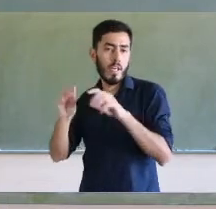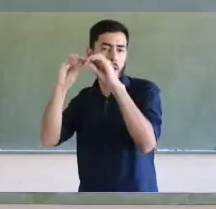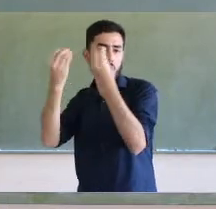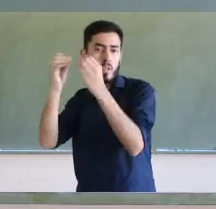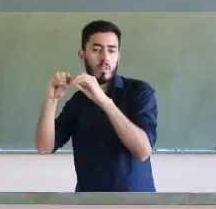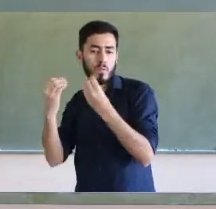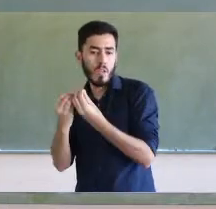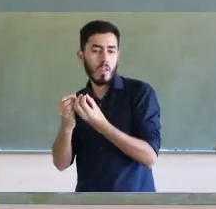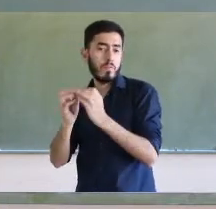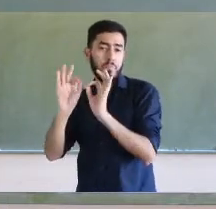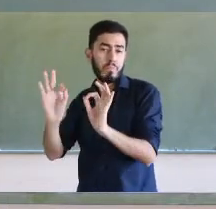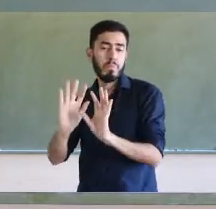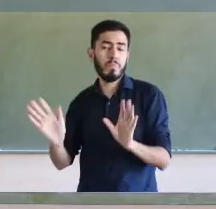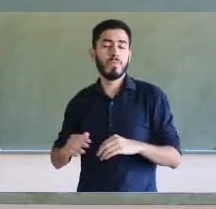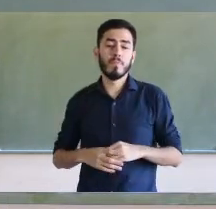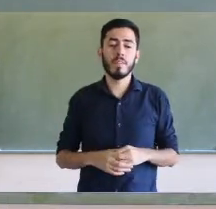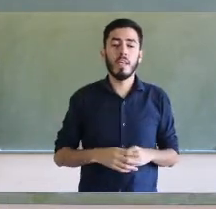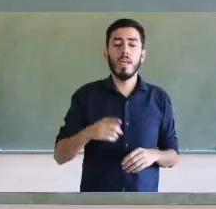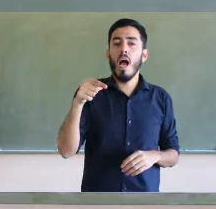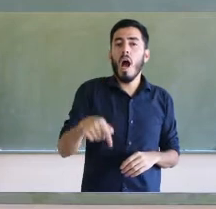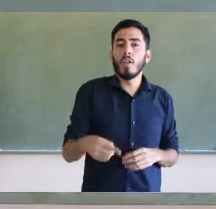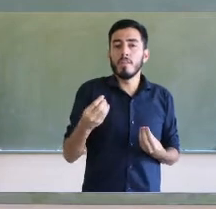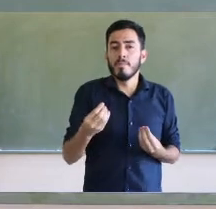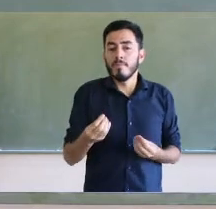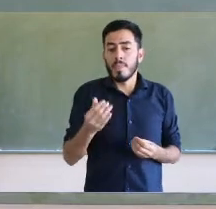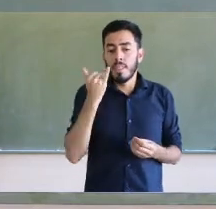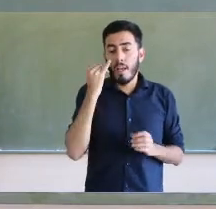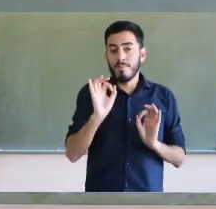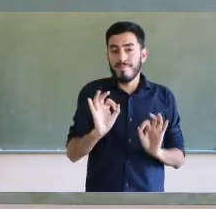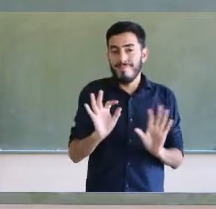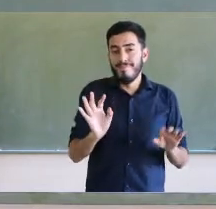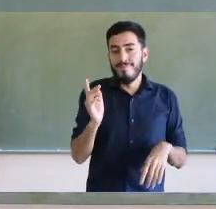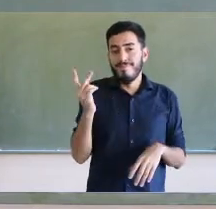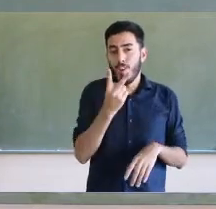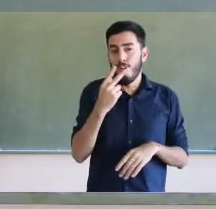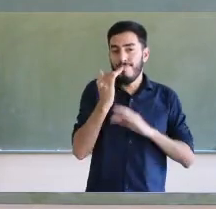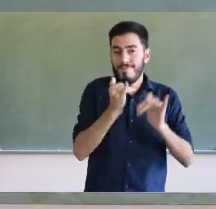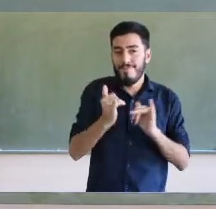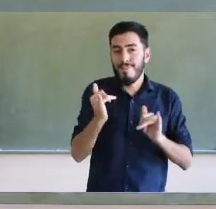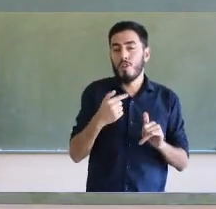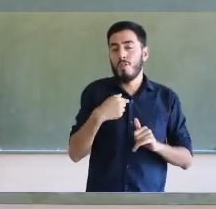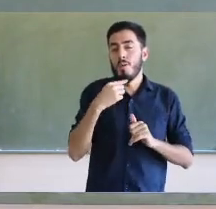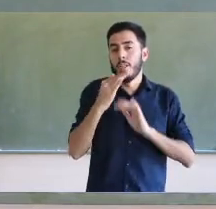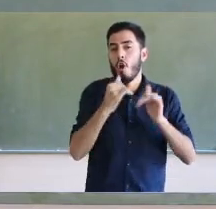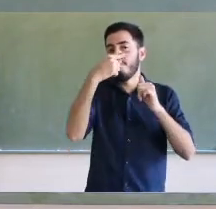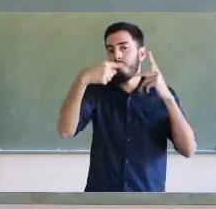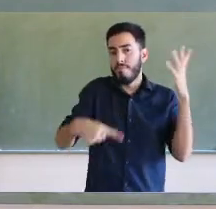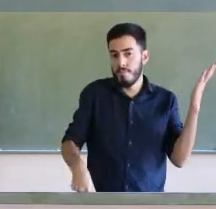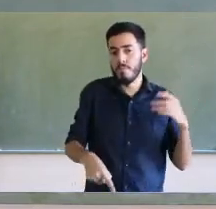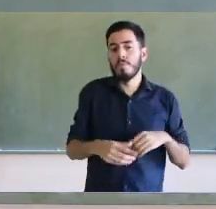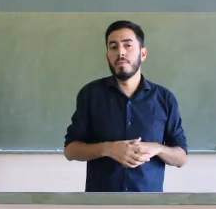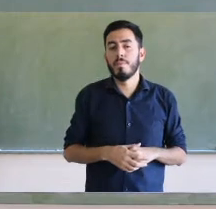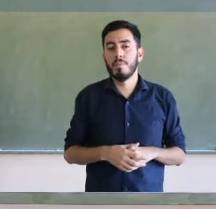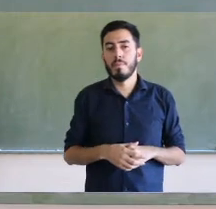Resolvemos y obtenemos el resultado. Ahora bien, una vez que vimos un ejemplo de cada uno, vamos a sus propiedades. Vamos a buscarlas.